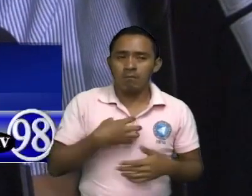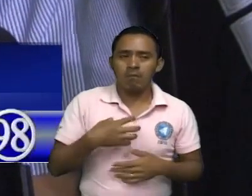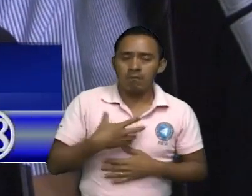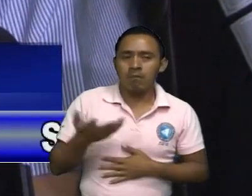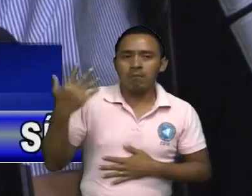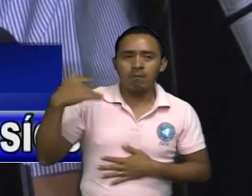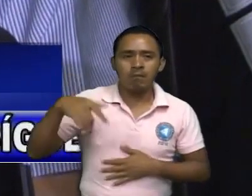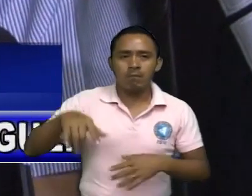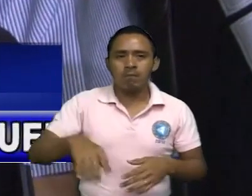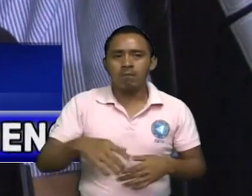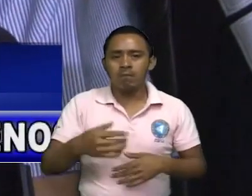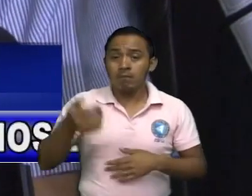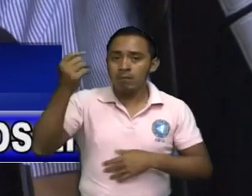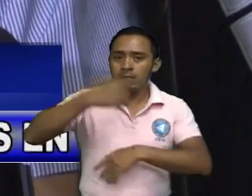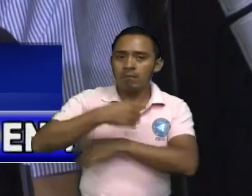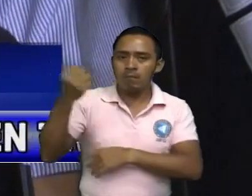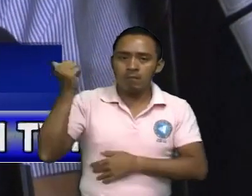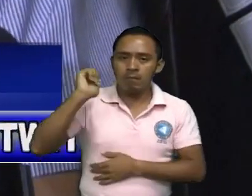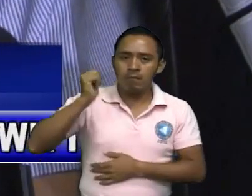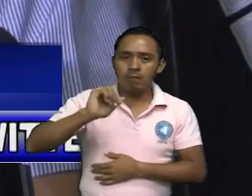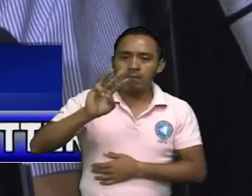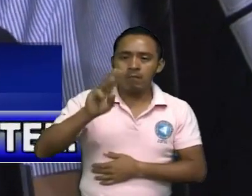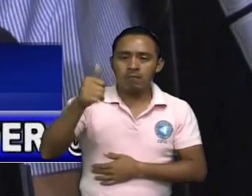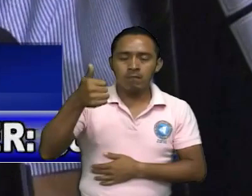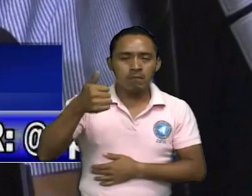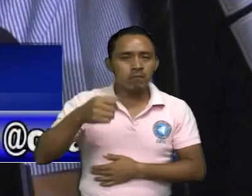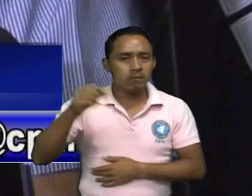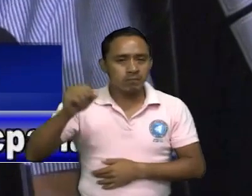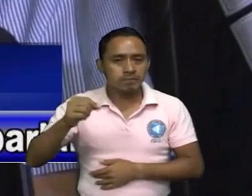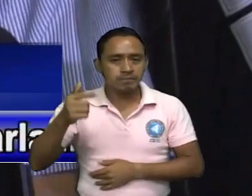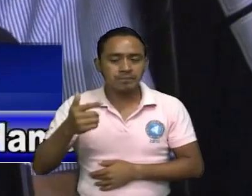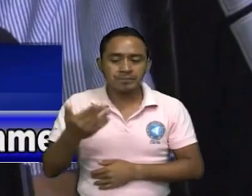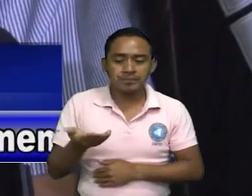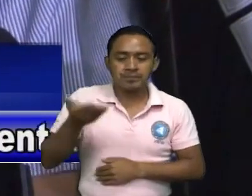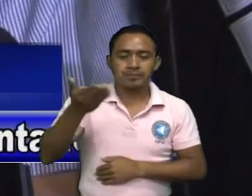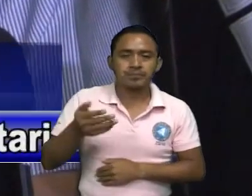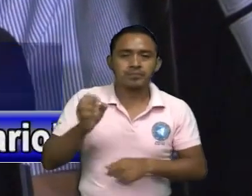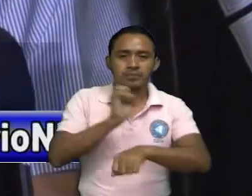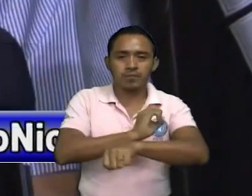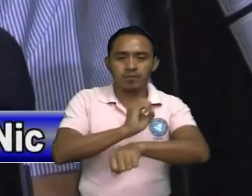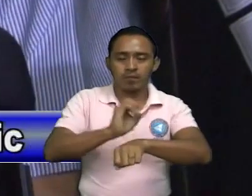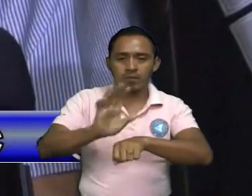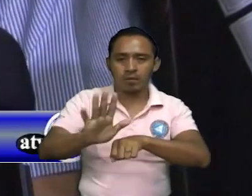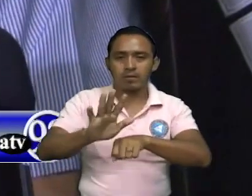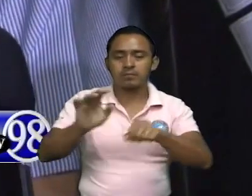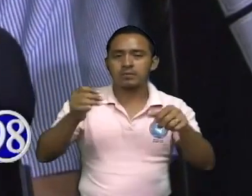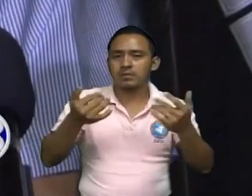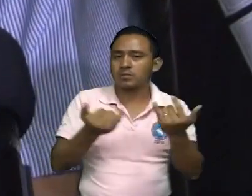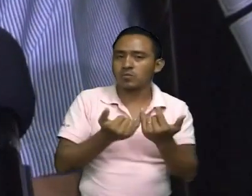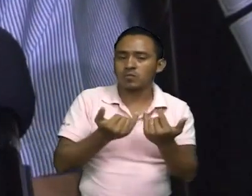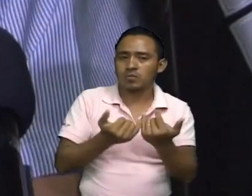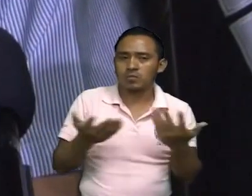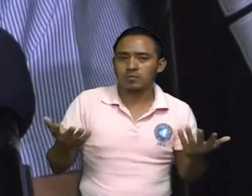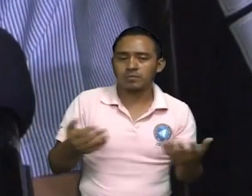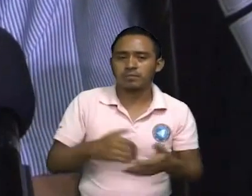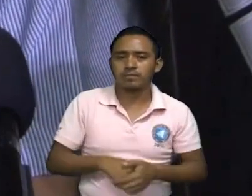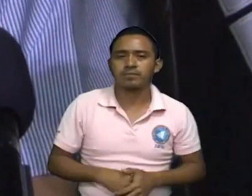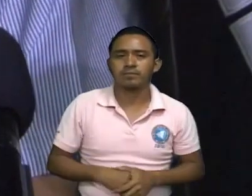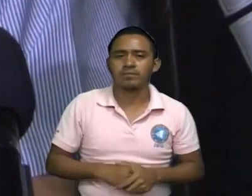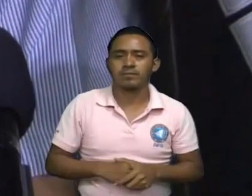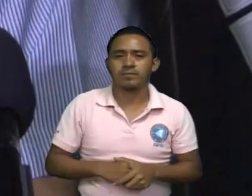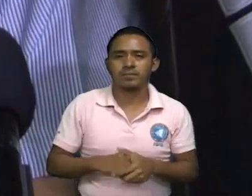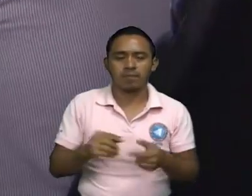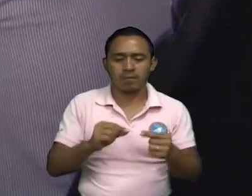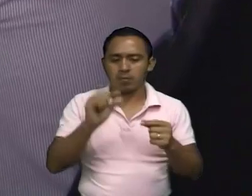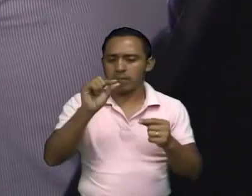y la temperatura registrada el día de ayer fue de 36 grados y décimas. En el resto de Ocotal y San Isidro, pues, fue superada solo en décimas